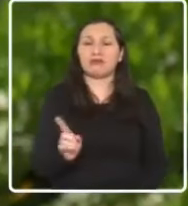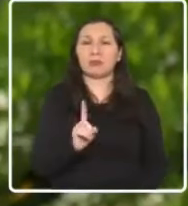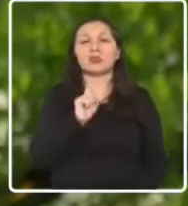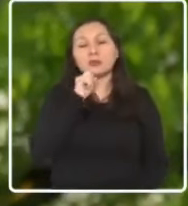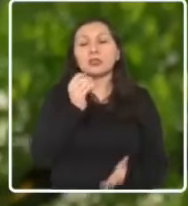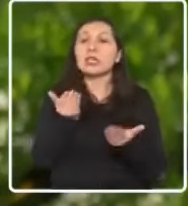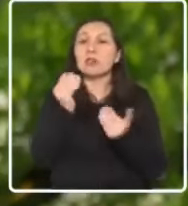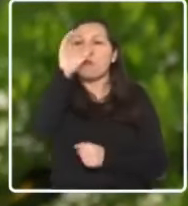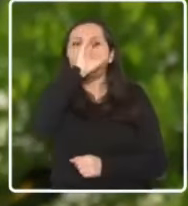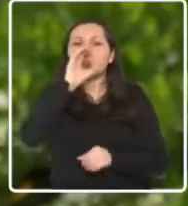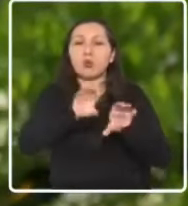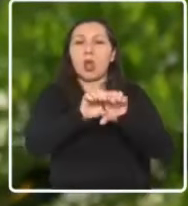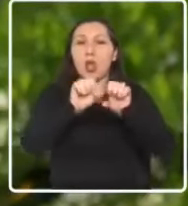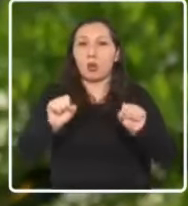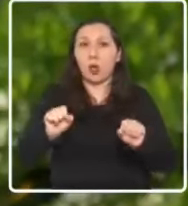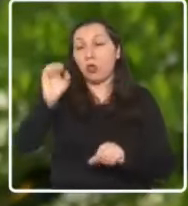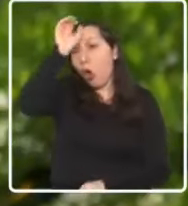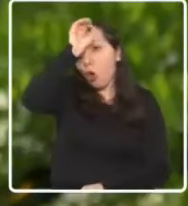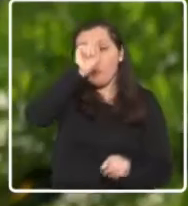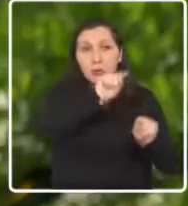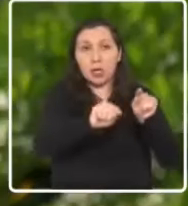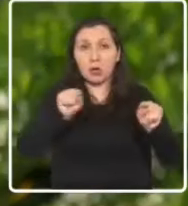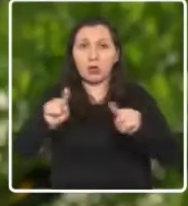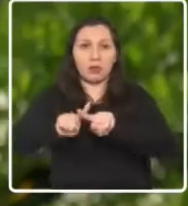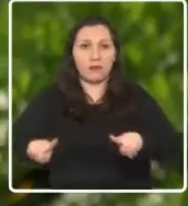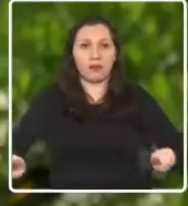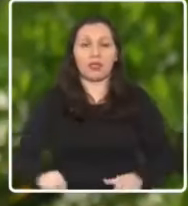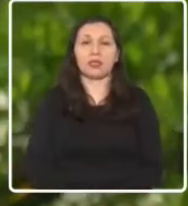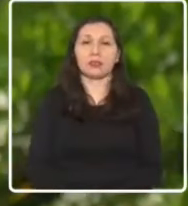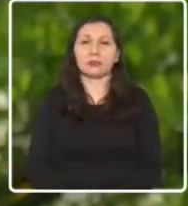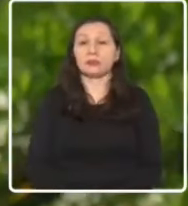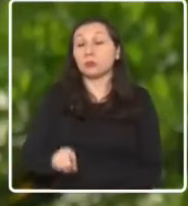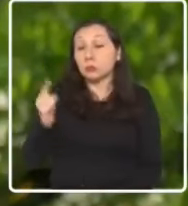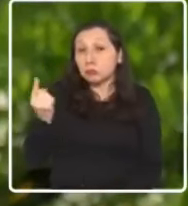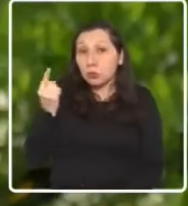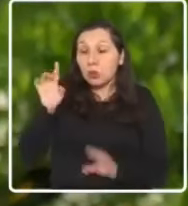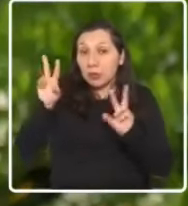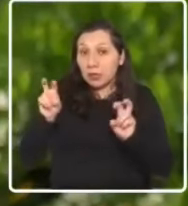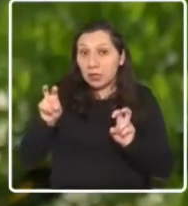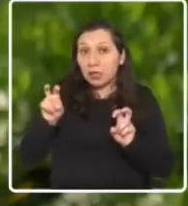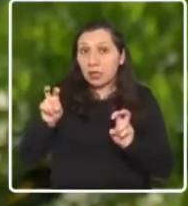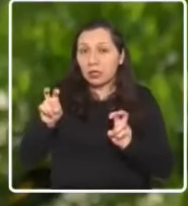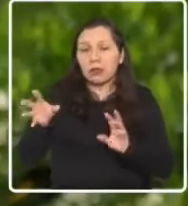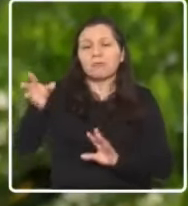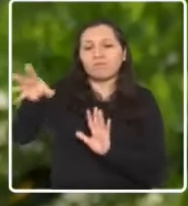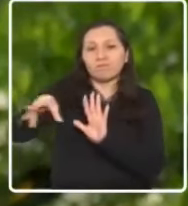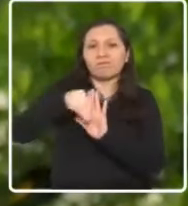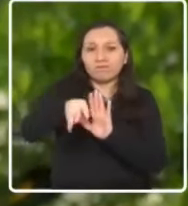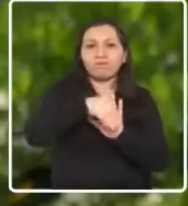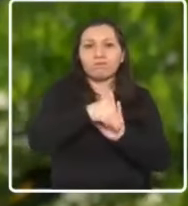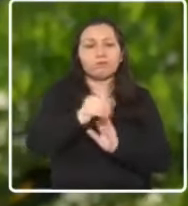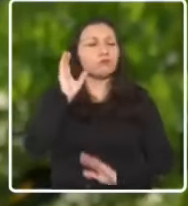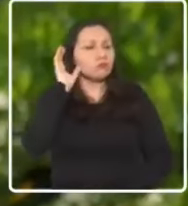la necesaria búsqueda de acuerdo entre quienes piensan distintos. Y es que solo incluyendo y escuchando